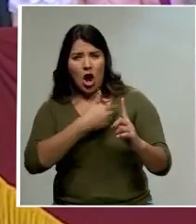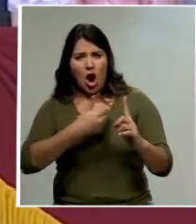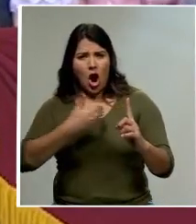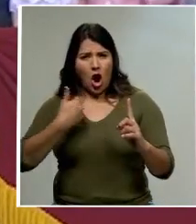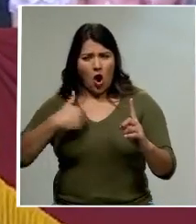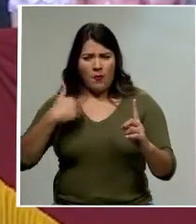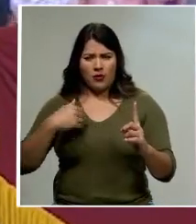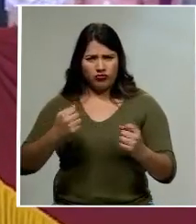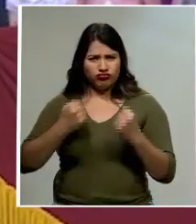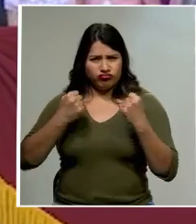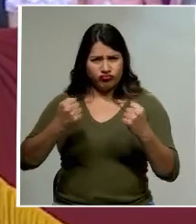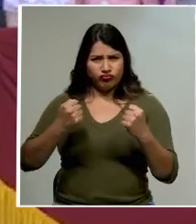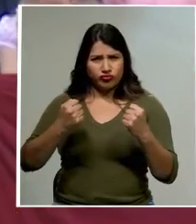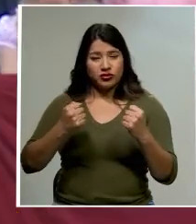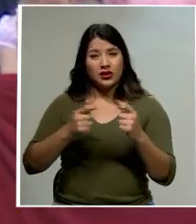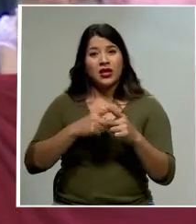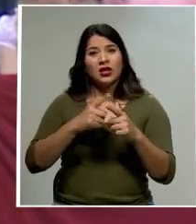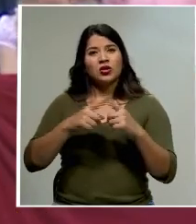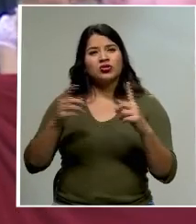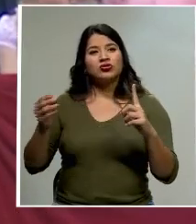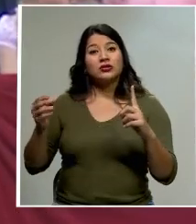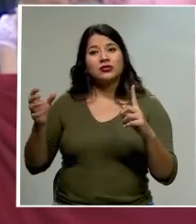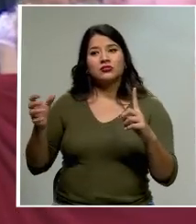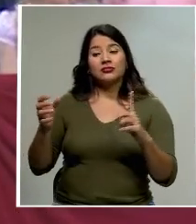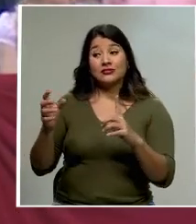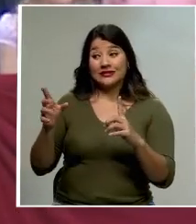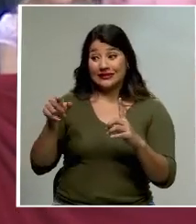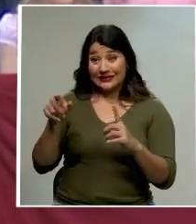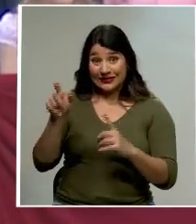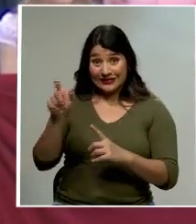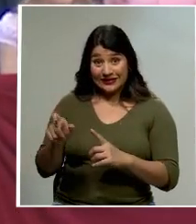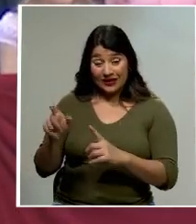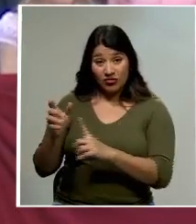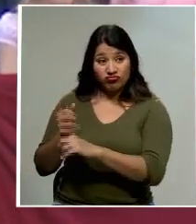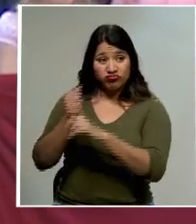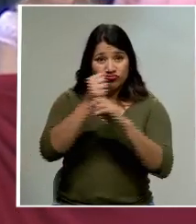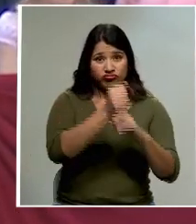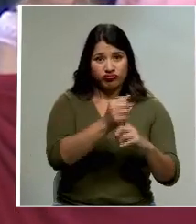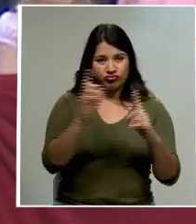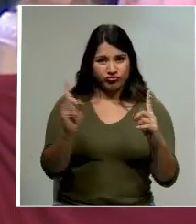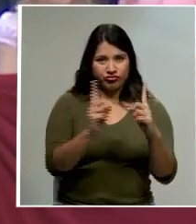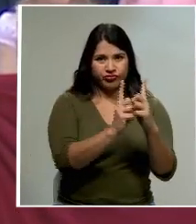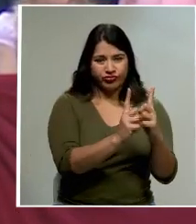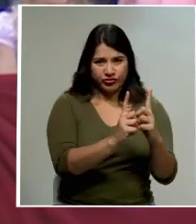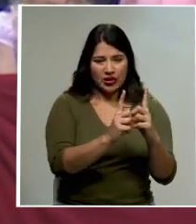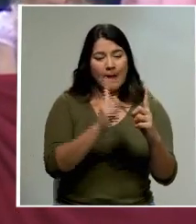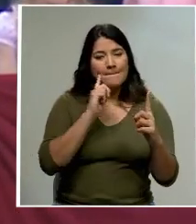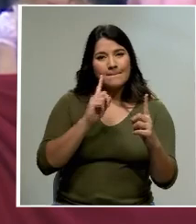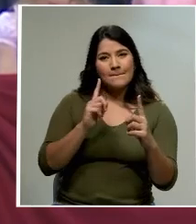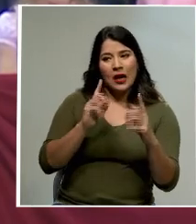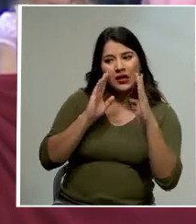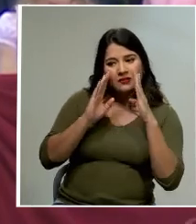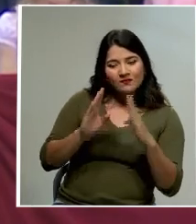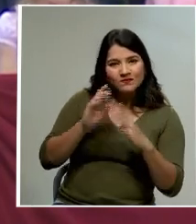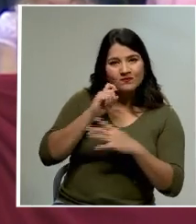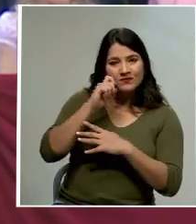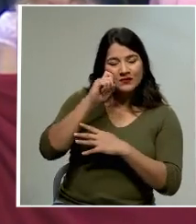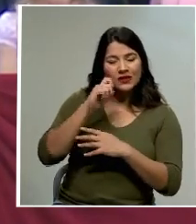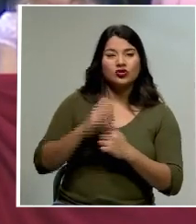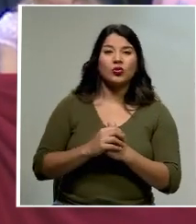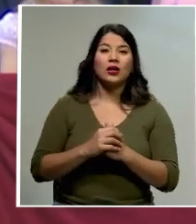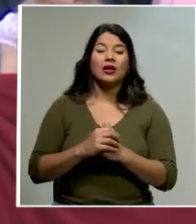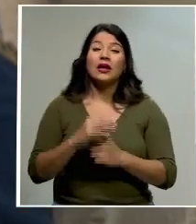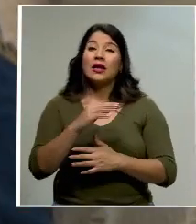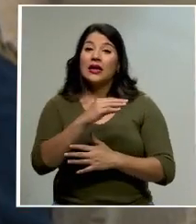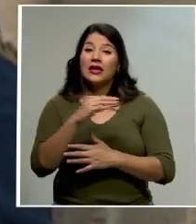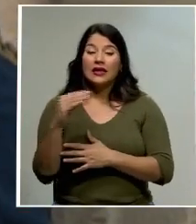a los que ella fue entregada con fines sexuales. La denuncia reflota un caso particularmente penoso para la monarquía británica, que forzó